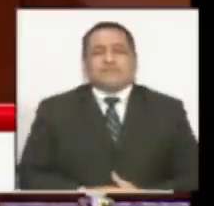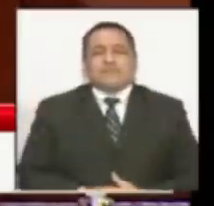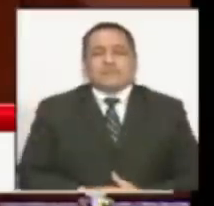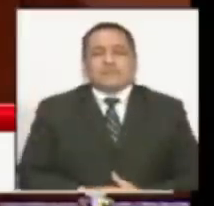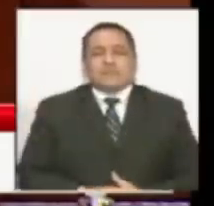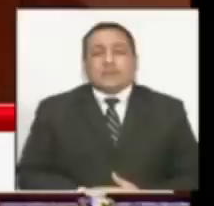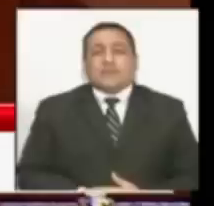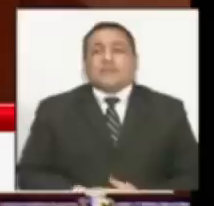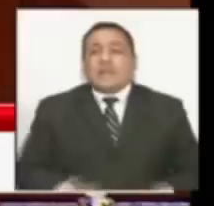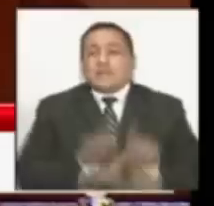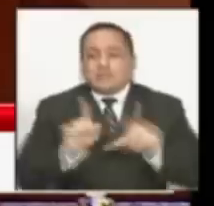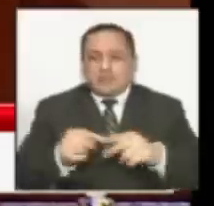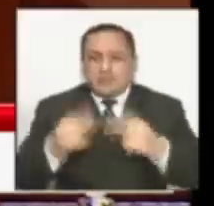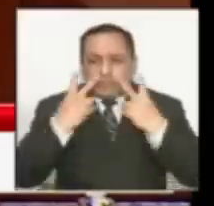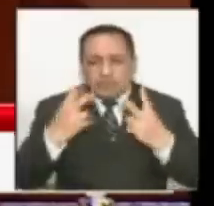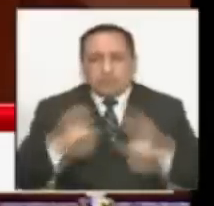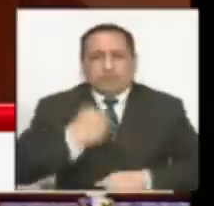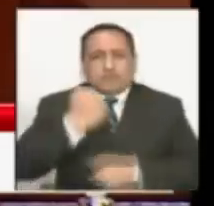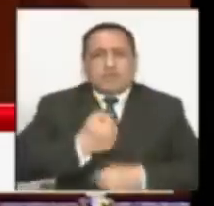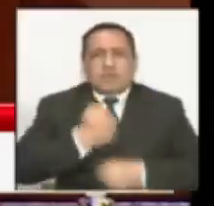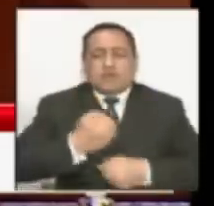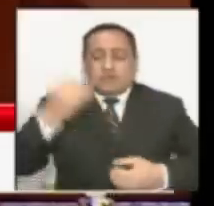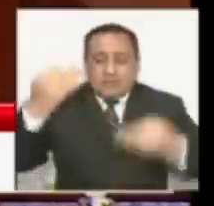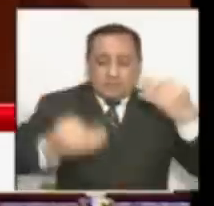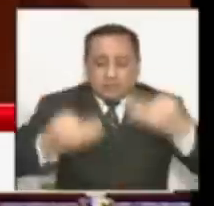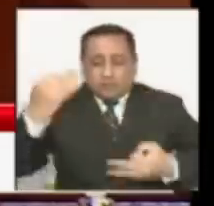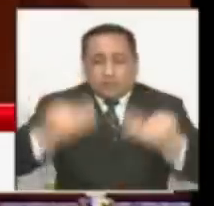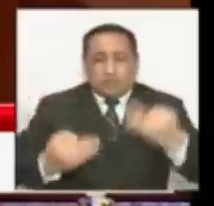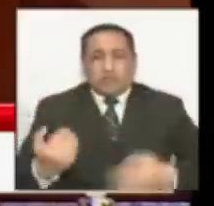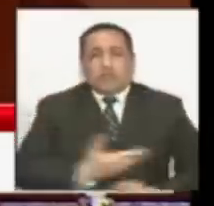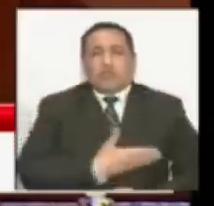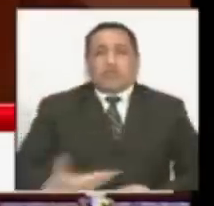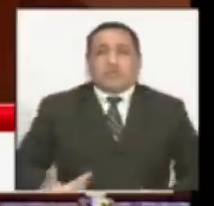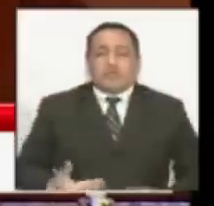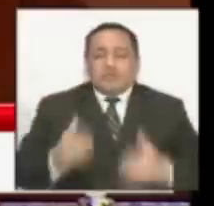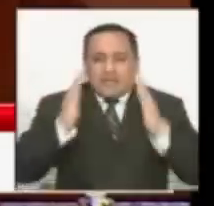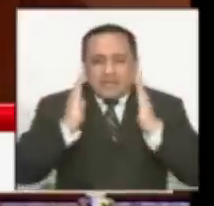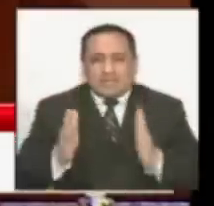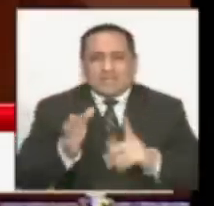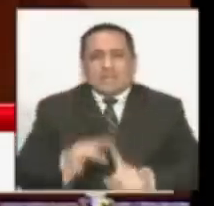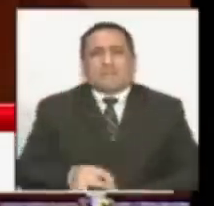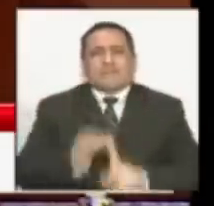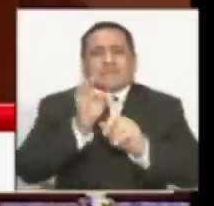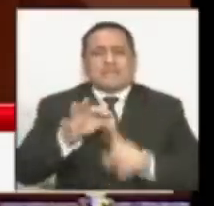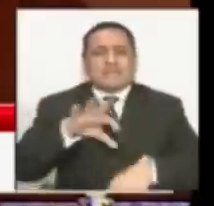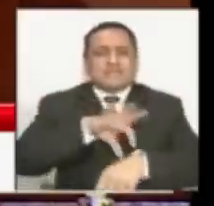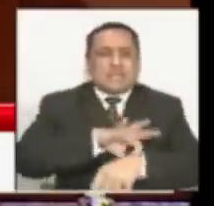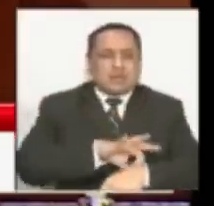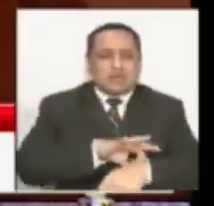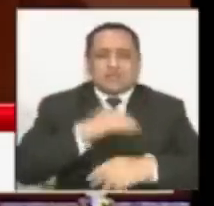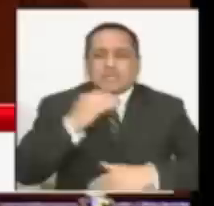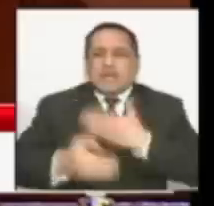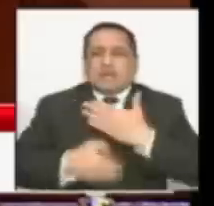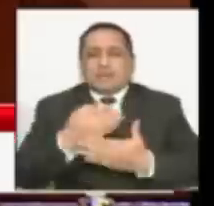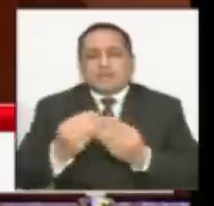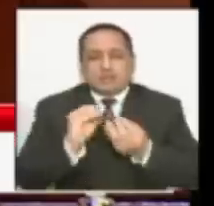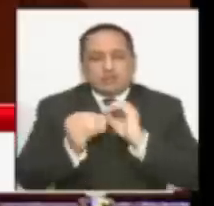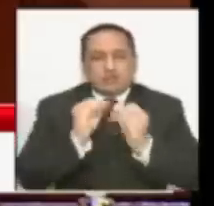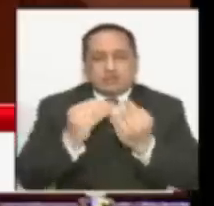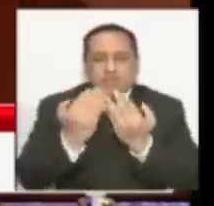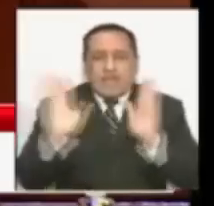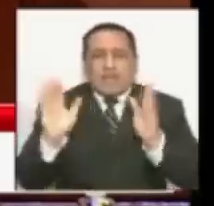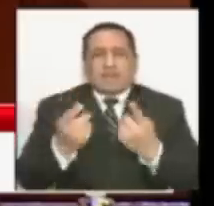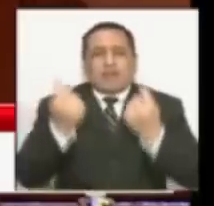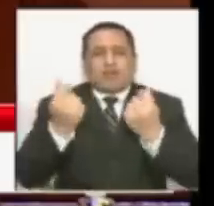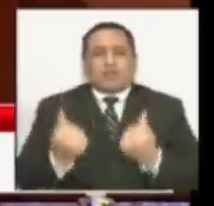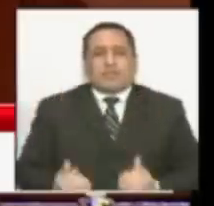También velaremos por un manejo responsable del presupuesto público que atienda a las prioridades de salud y promueva la reactivación de